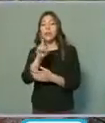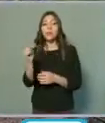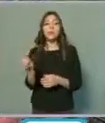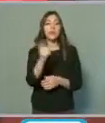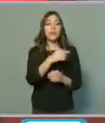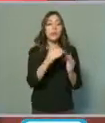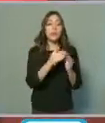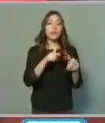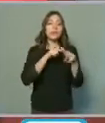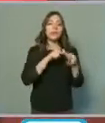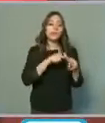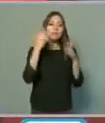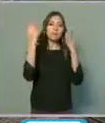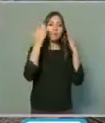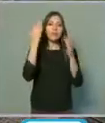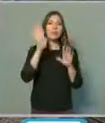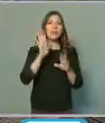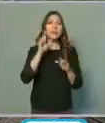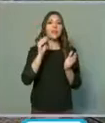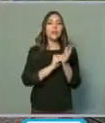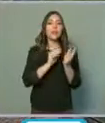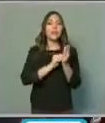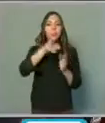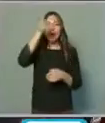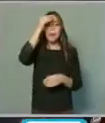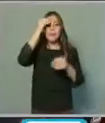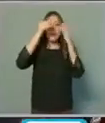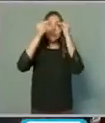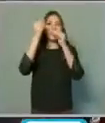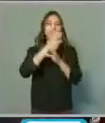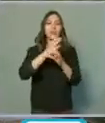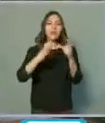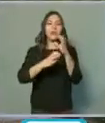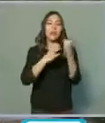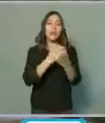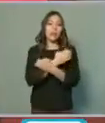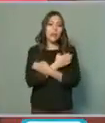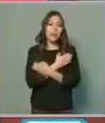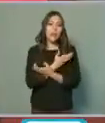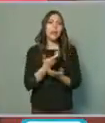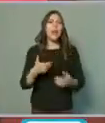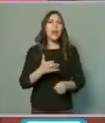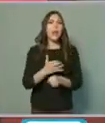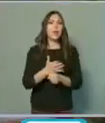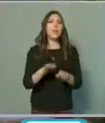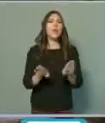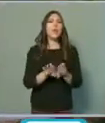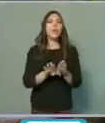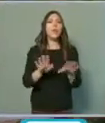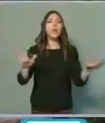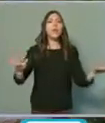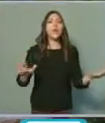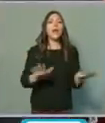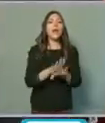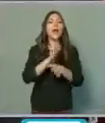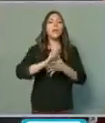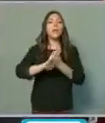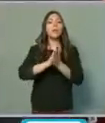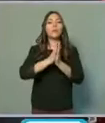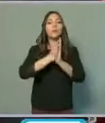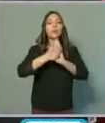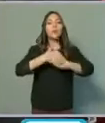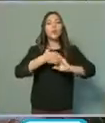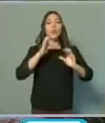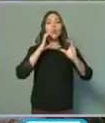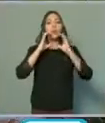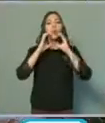también, Carlos, cuéntanos un poco cómo ha evolucionado la comunicación entre las familias y los maestros, porque la verdad es que yo